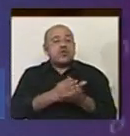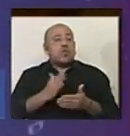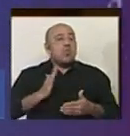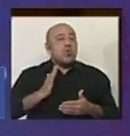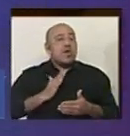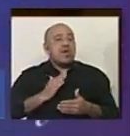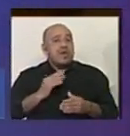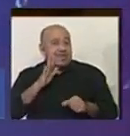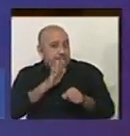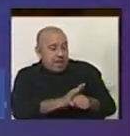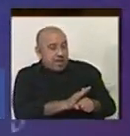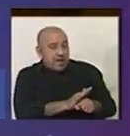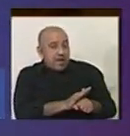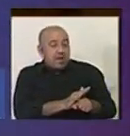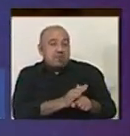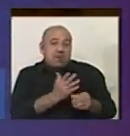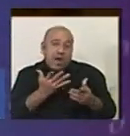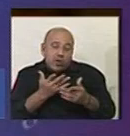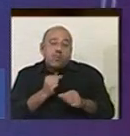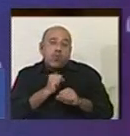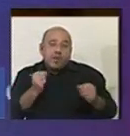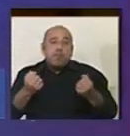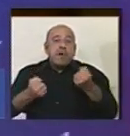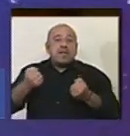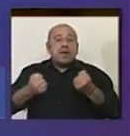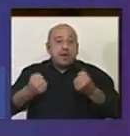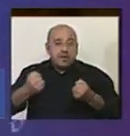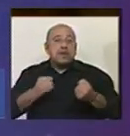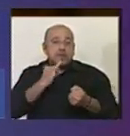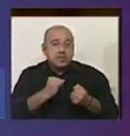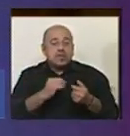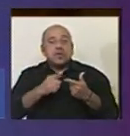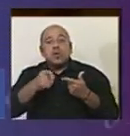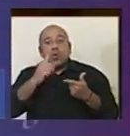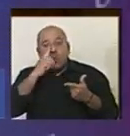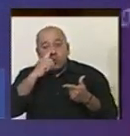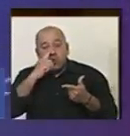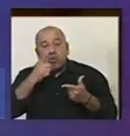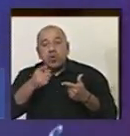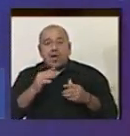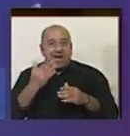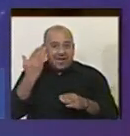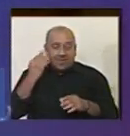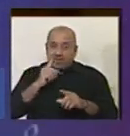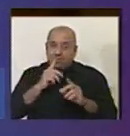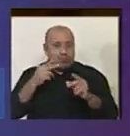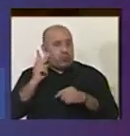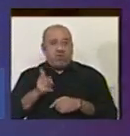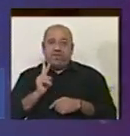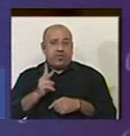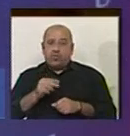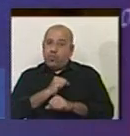ahora, por ejemplo, conducir un vehículo. Hasta este año, hasta junio del 2018, les estaba completamente prohibido. También